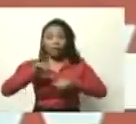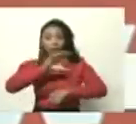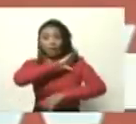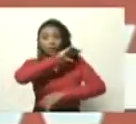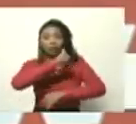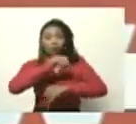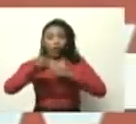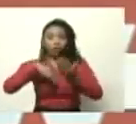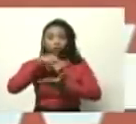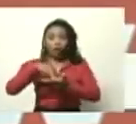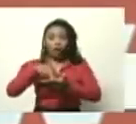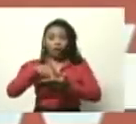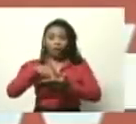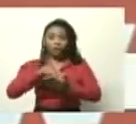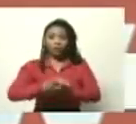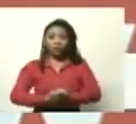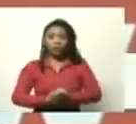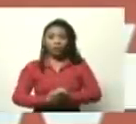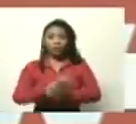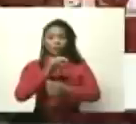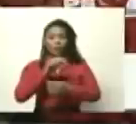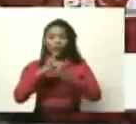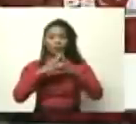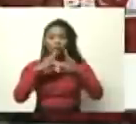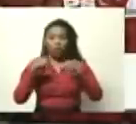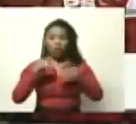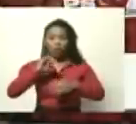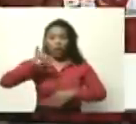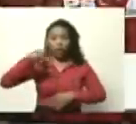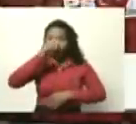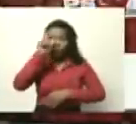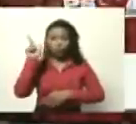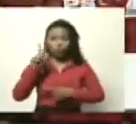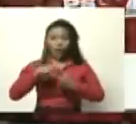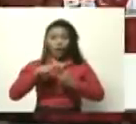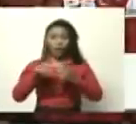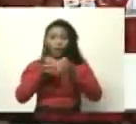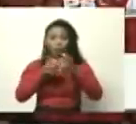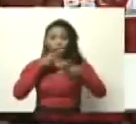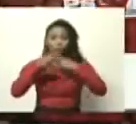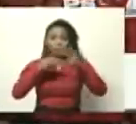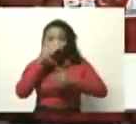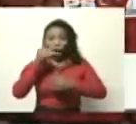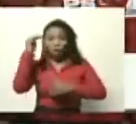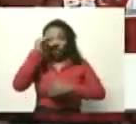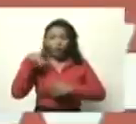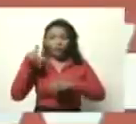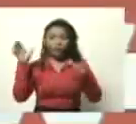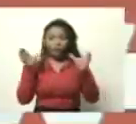nacional de ambos cuerpos, de la JPSUV y del partido, serán como este congreso,